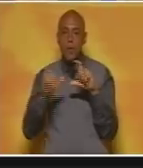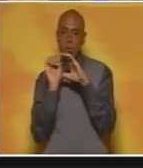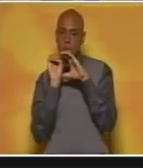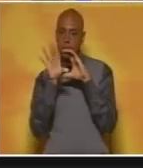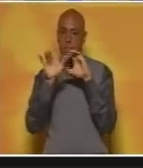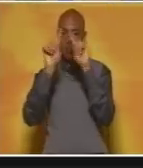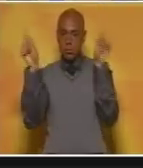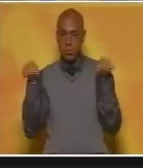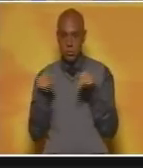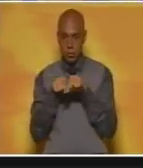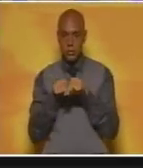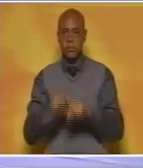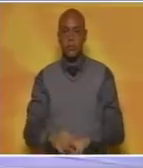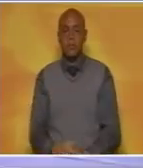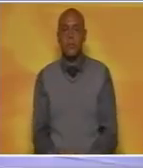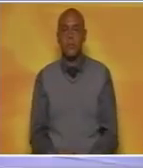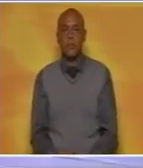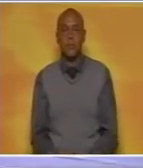pantalla.